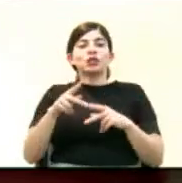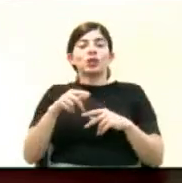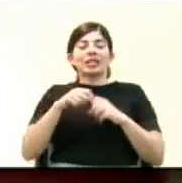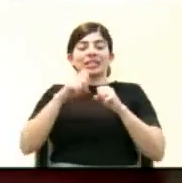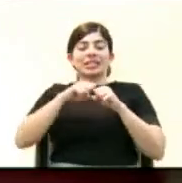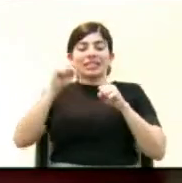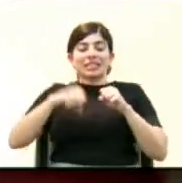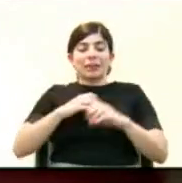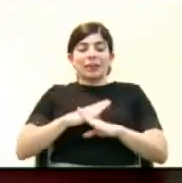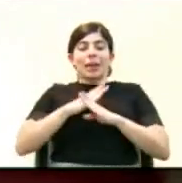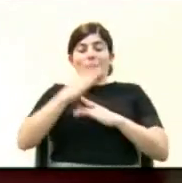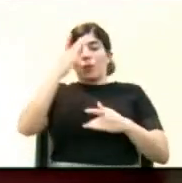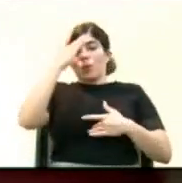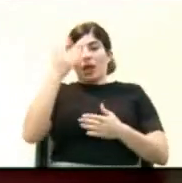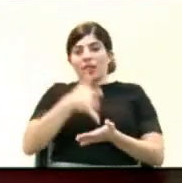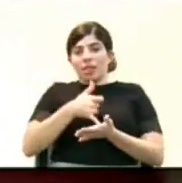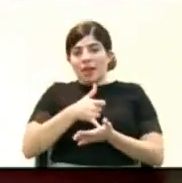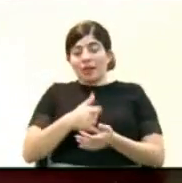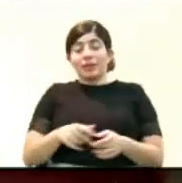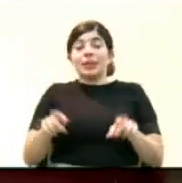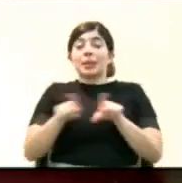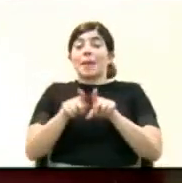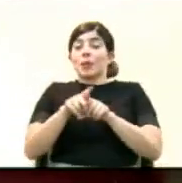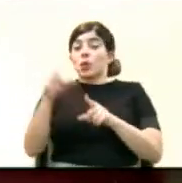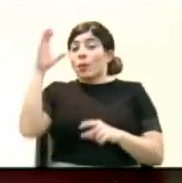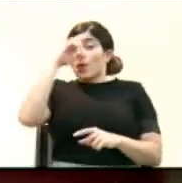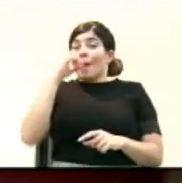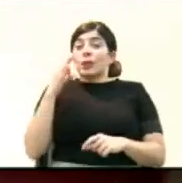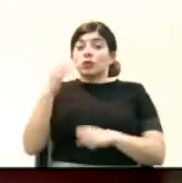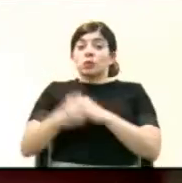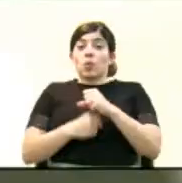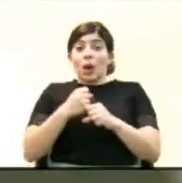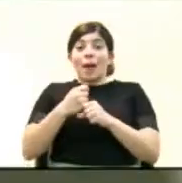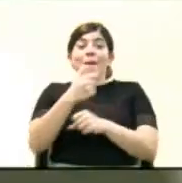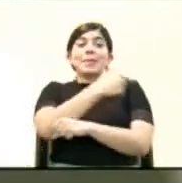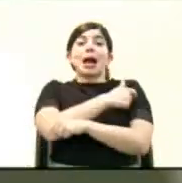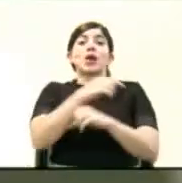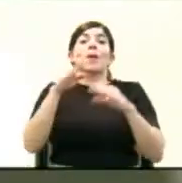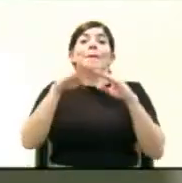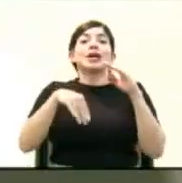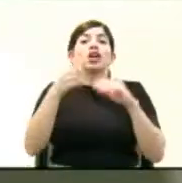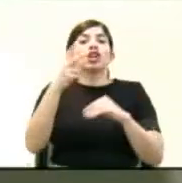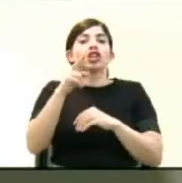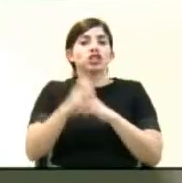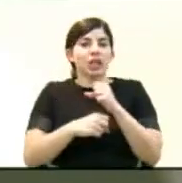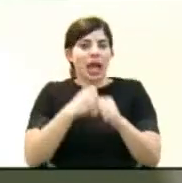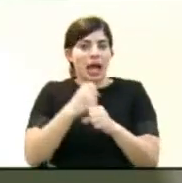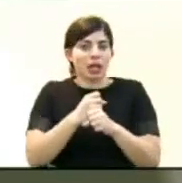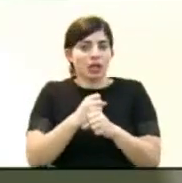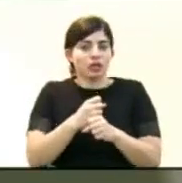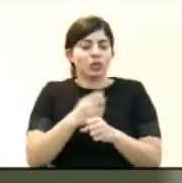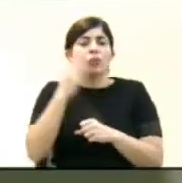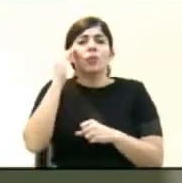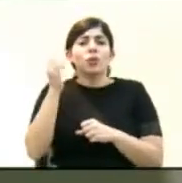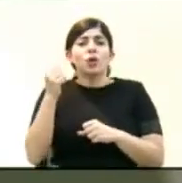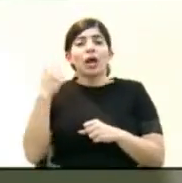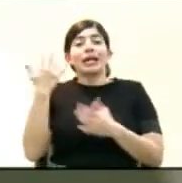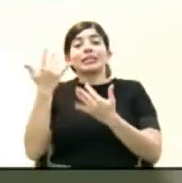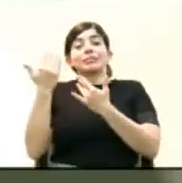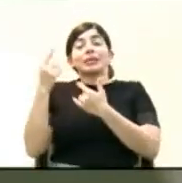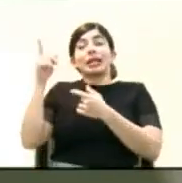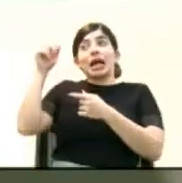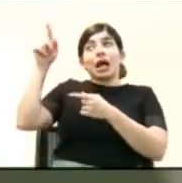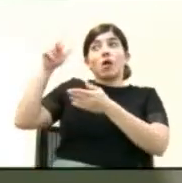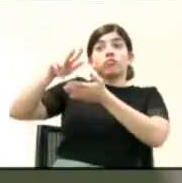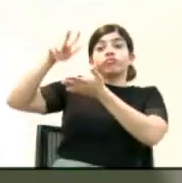inmunosuprimidas. También se está contemplando para el próximo año vacunar a menores de 12 años, porque se espera que ya haya una aprobación